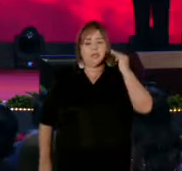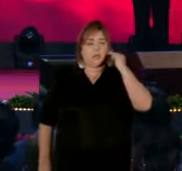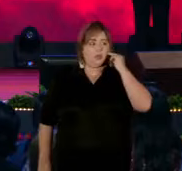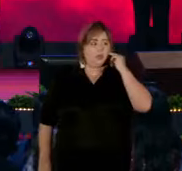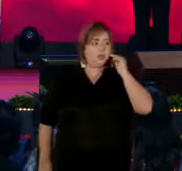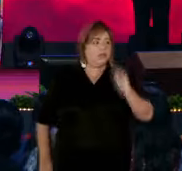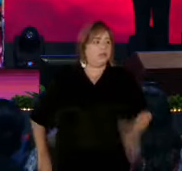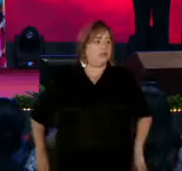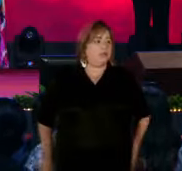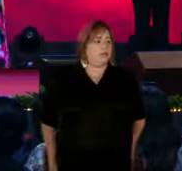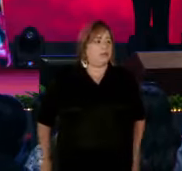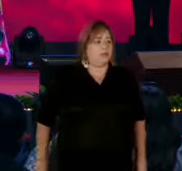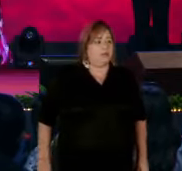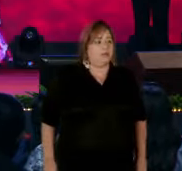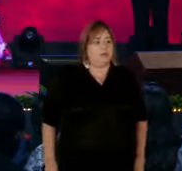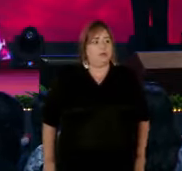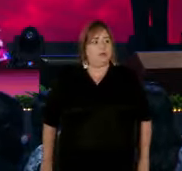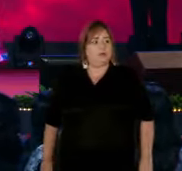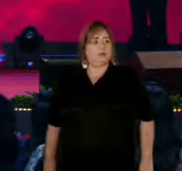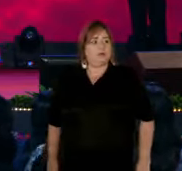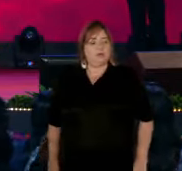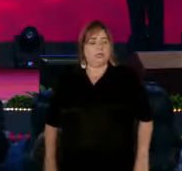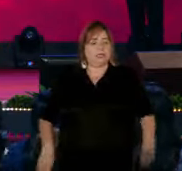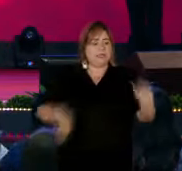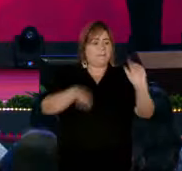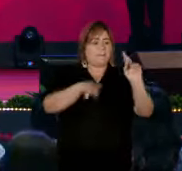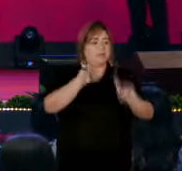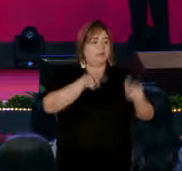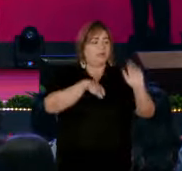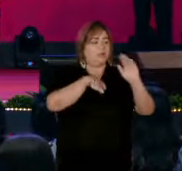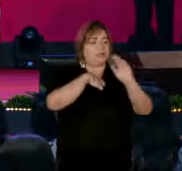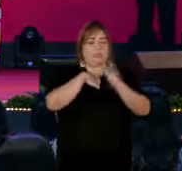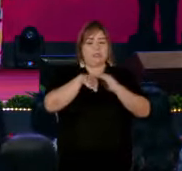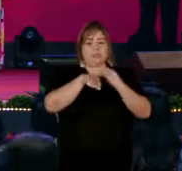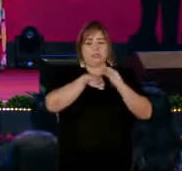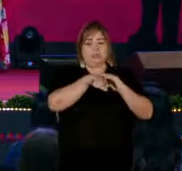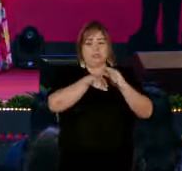tremenda. Nos están llamando y siguen llamando.